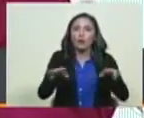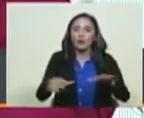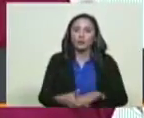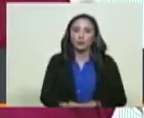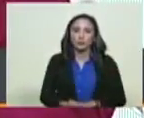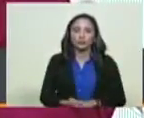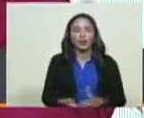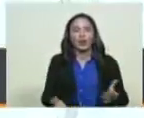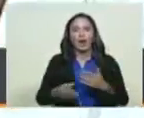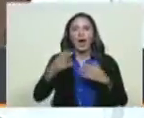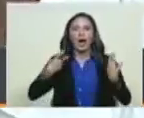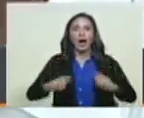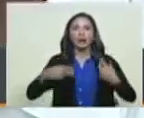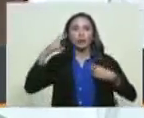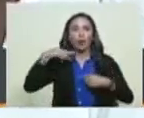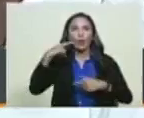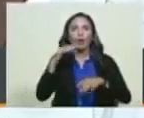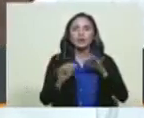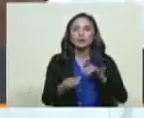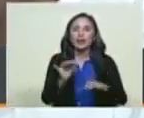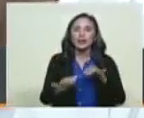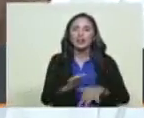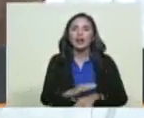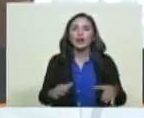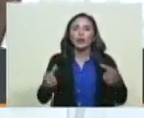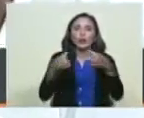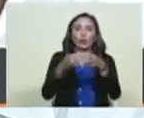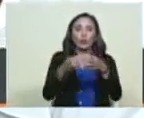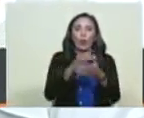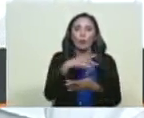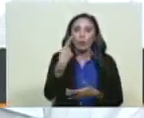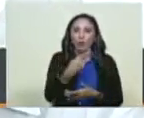secretario general de la juventud del mef